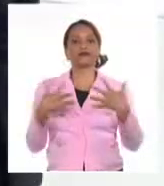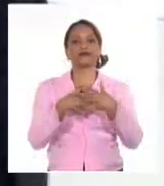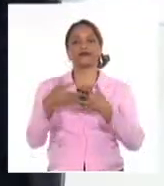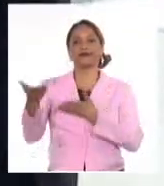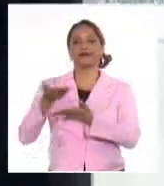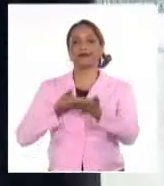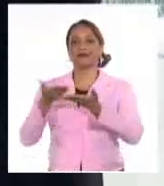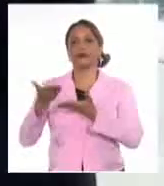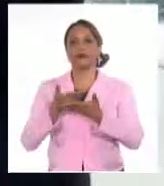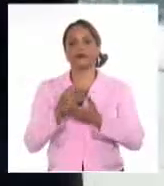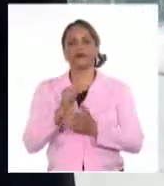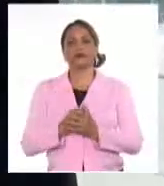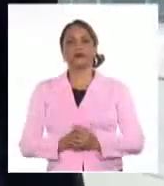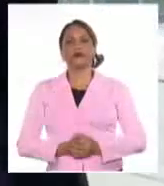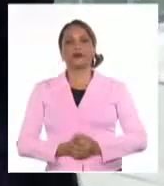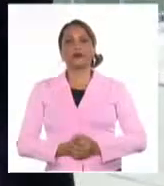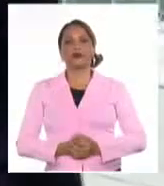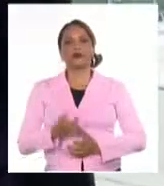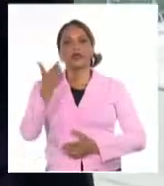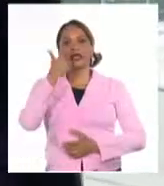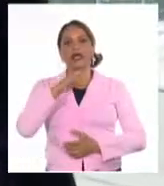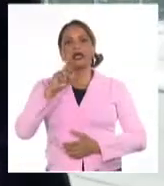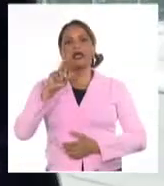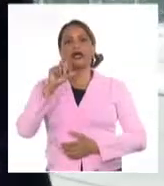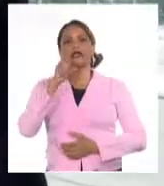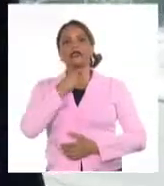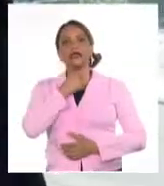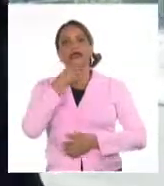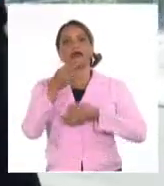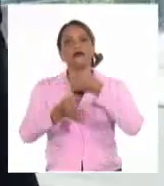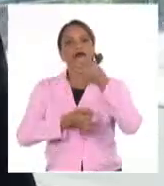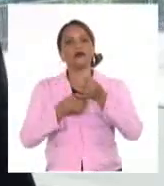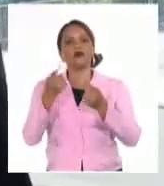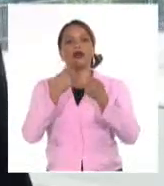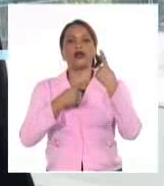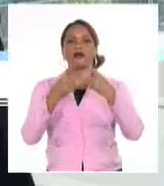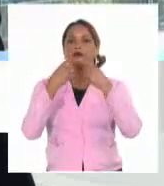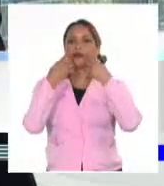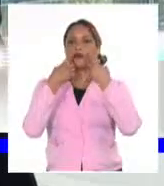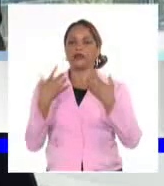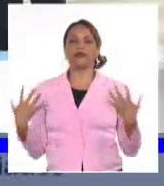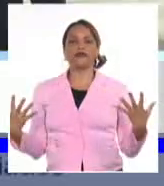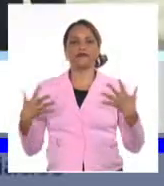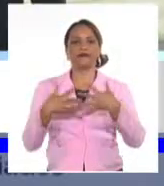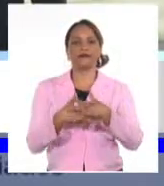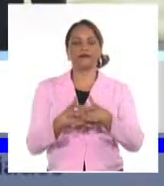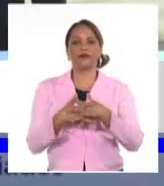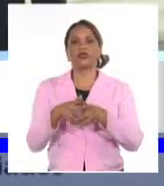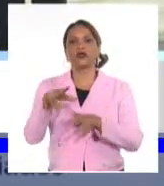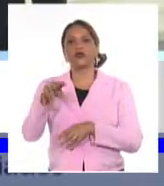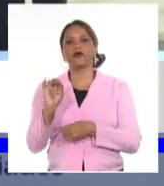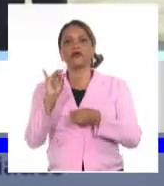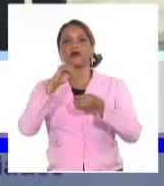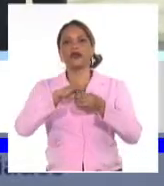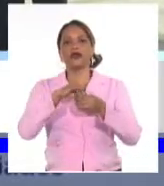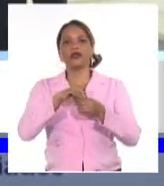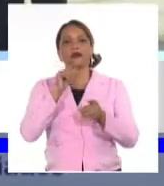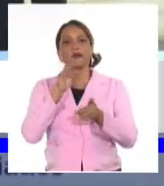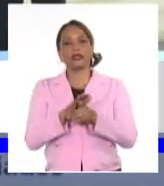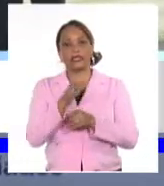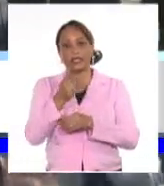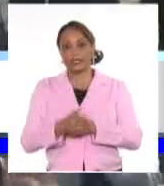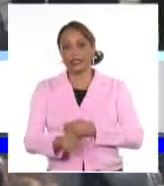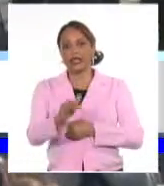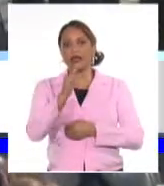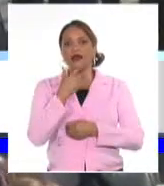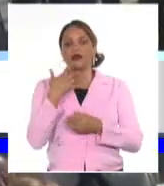El mandatario boliviano Luis Arce lo consideró un hito importante en la integración regional. El nuevo integrante aplicará a partir de ahora el